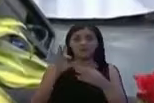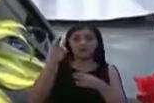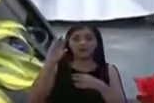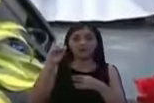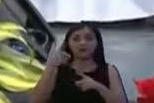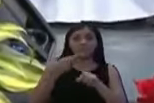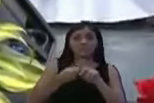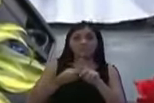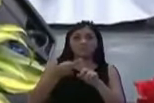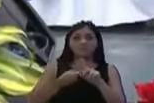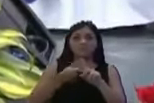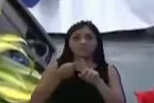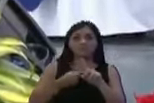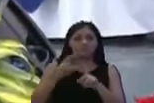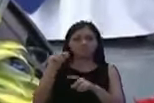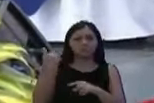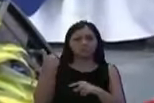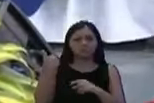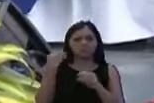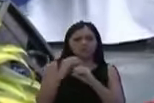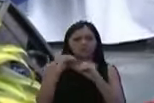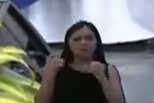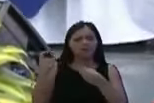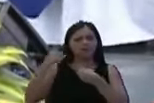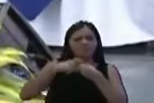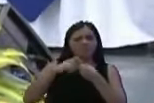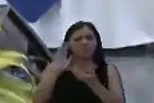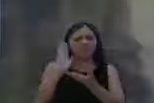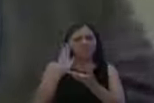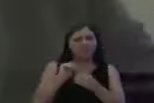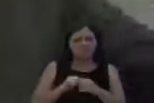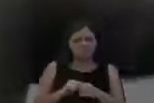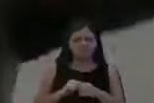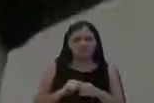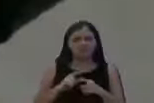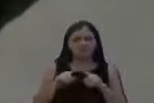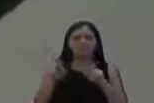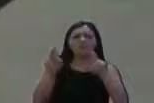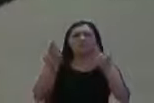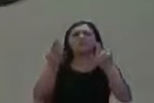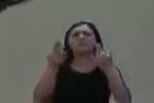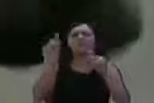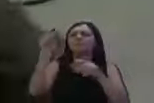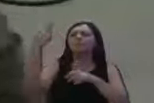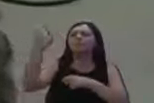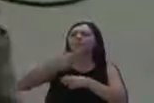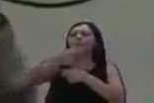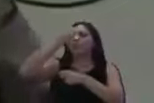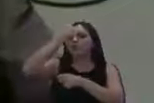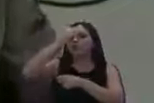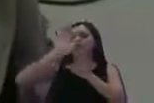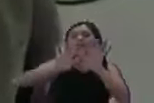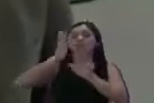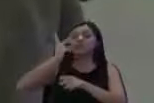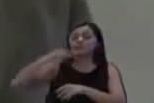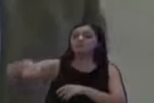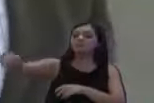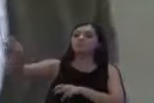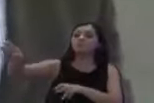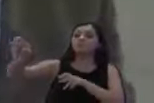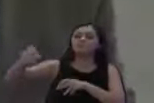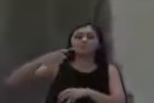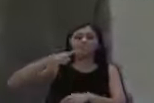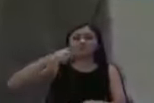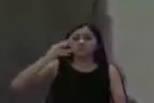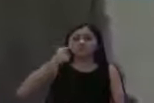mensuales ni siquiera tenían afiliación al 10 le daban permiso una tarde de domingo cada 15 días ahí no